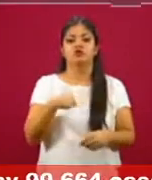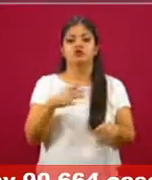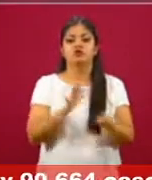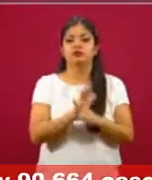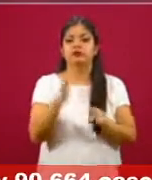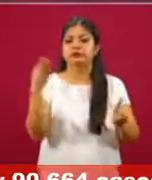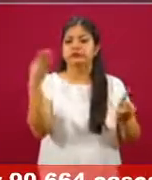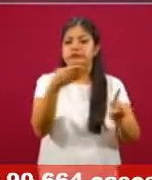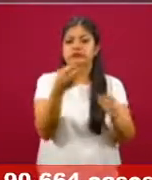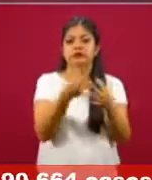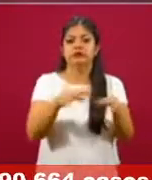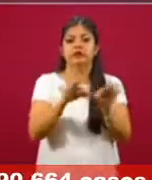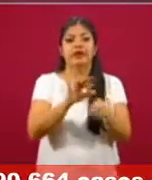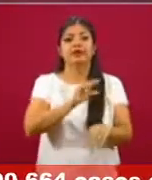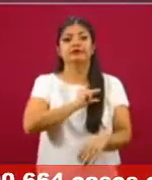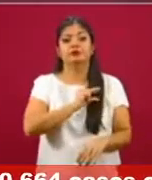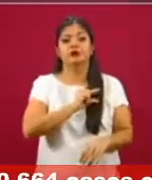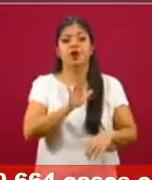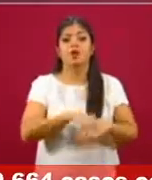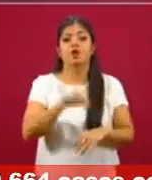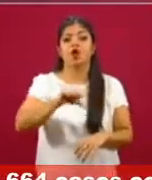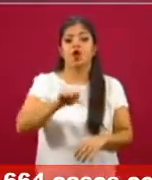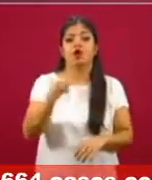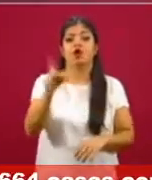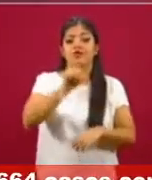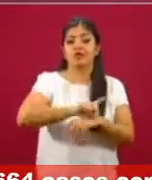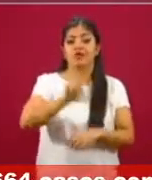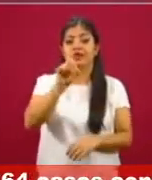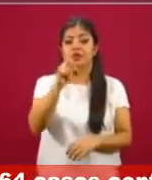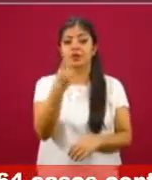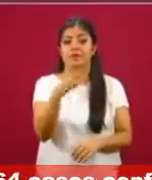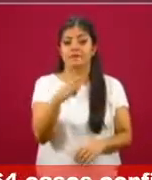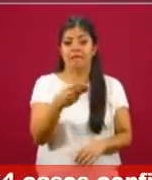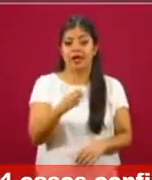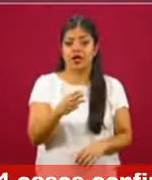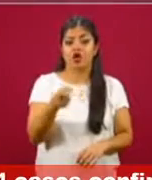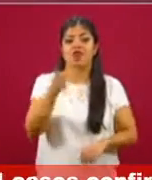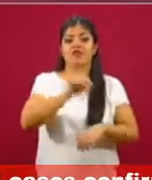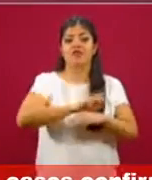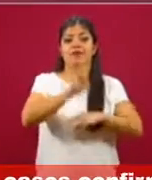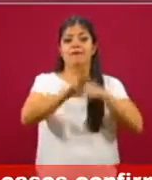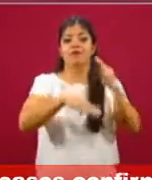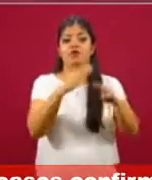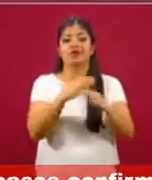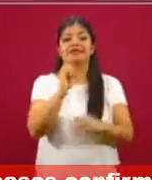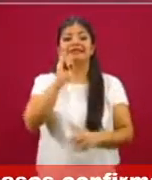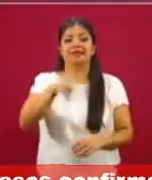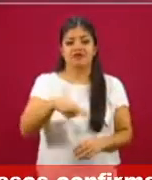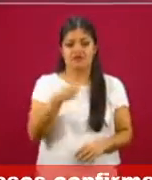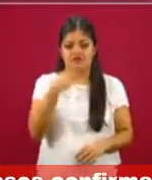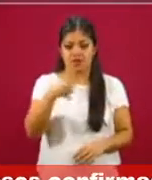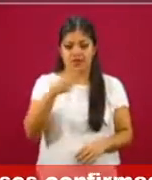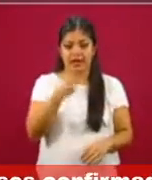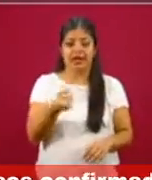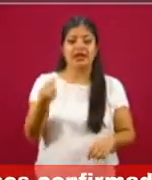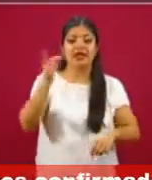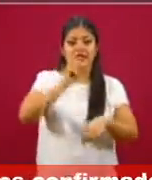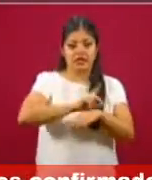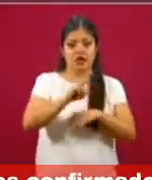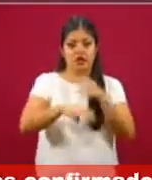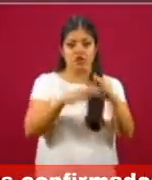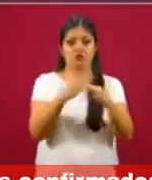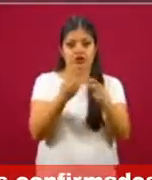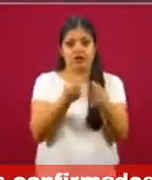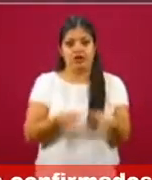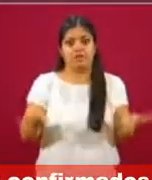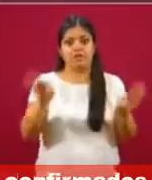elemento muy especial porque hoy es 31 de mayo y es el Día Mundial Sin Fumar, el Día Mundial tan